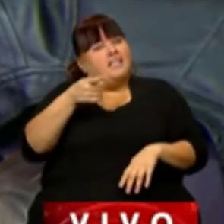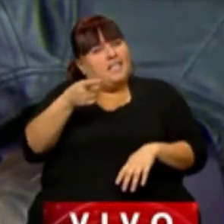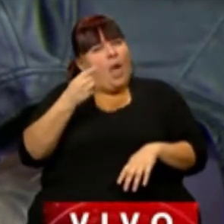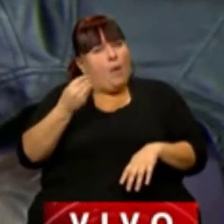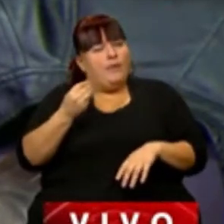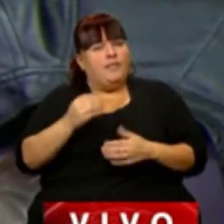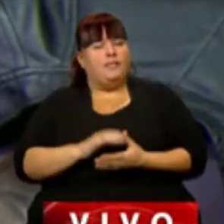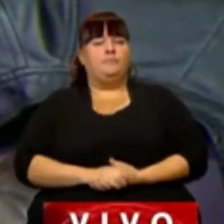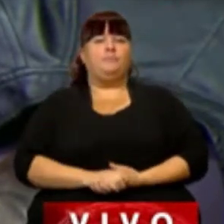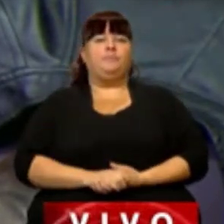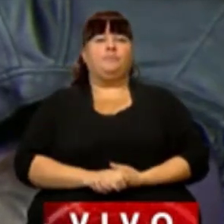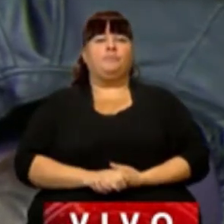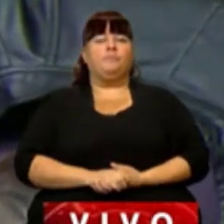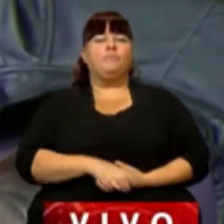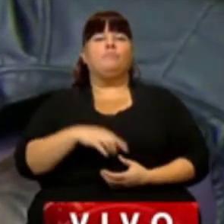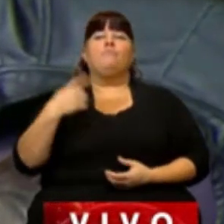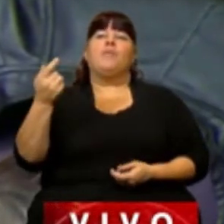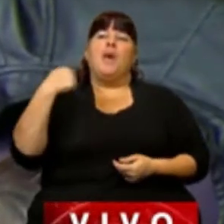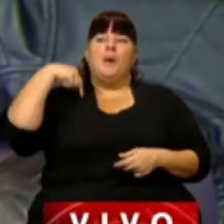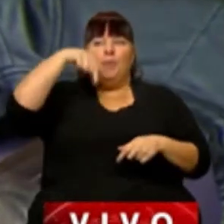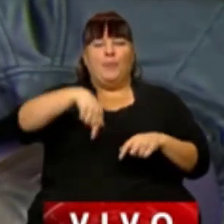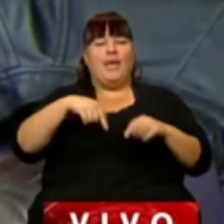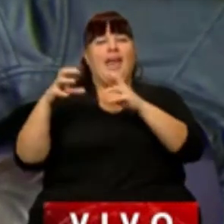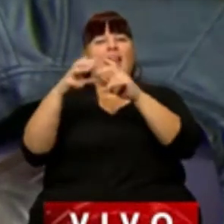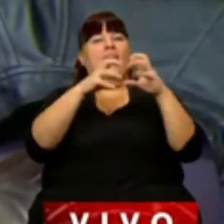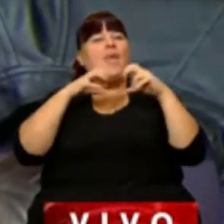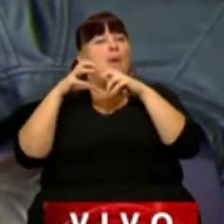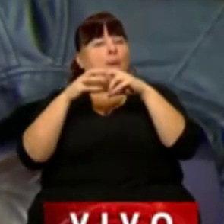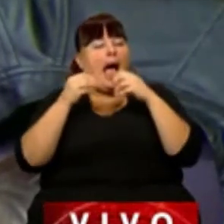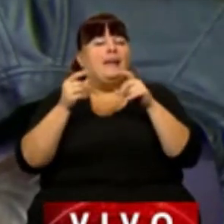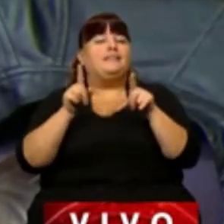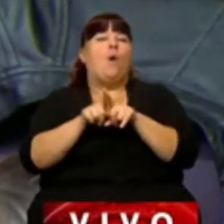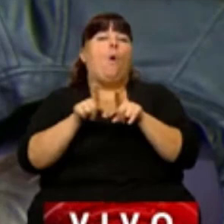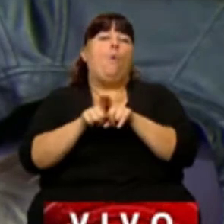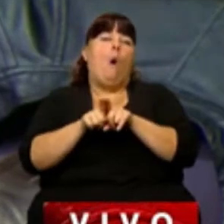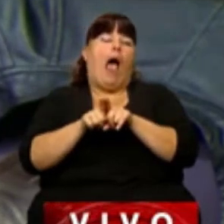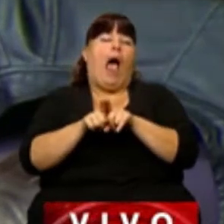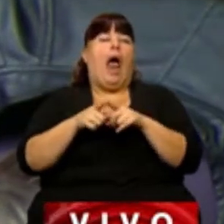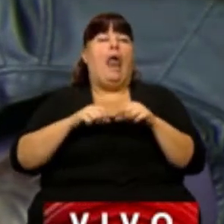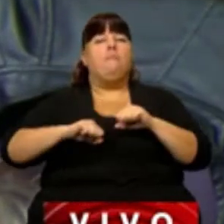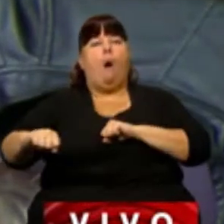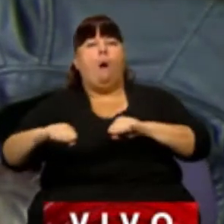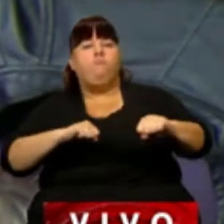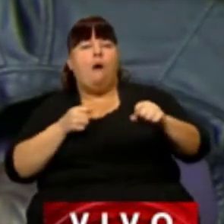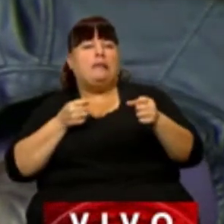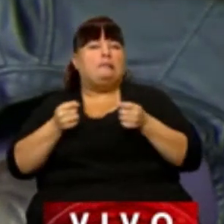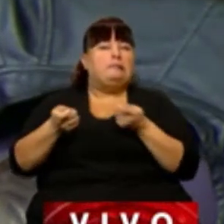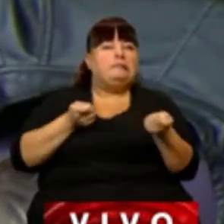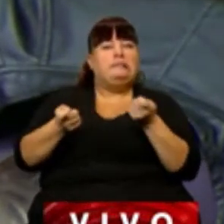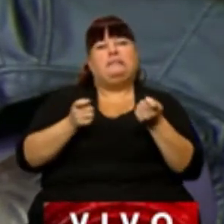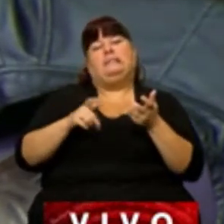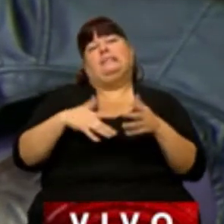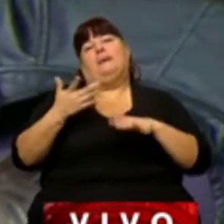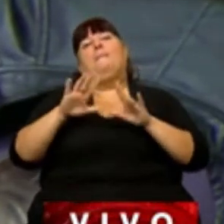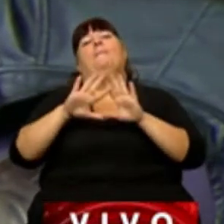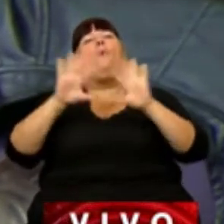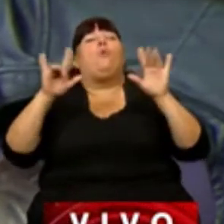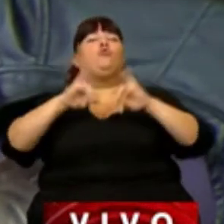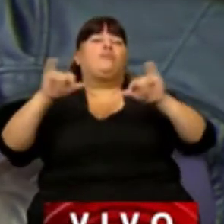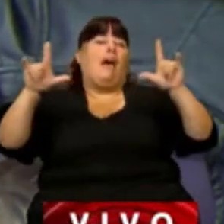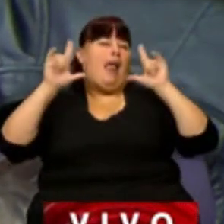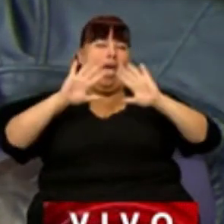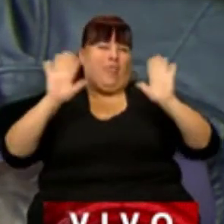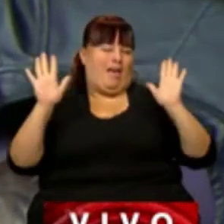presidente? Nos traen a este debate a fuerza de empujones y editoriales. Y